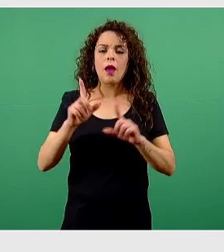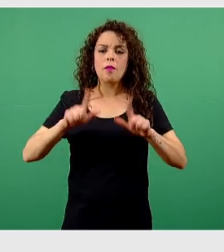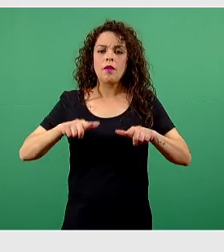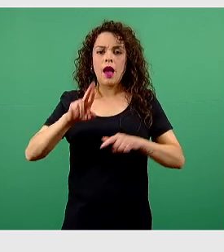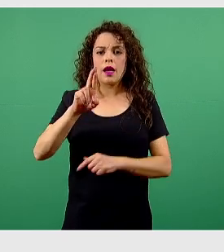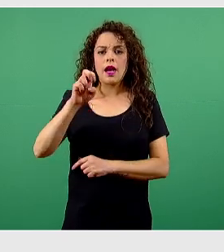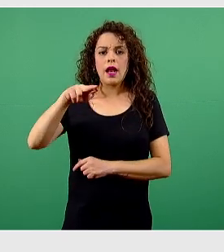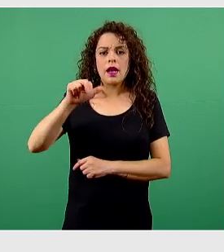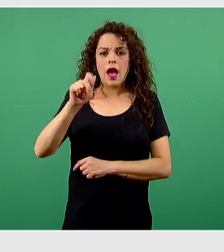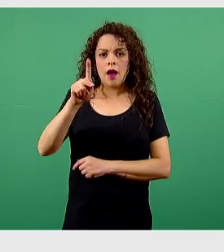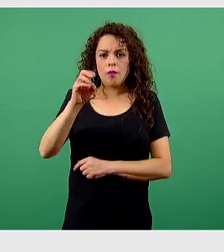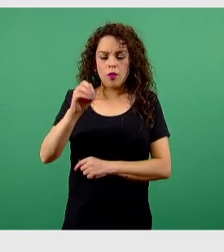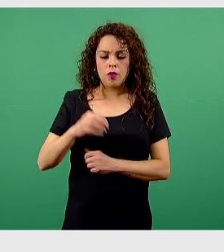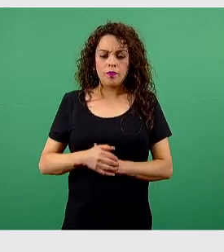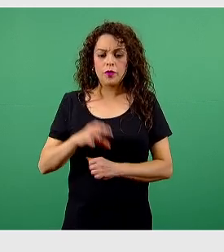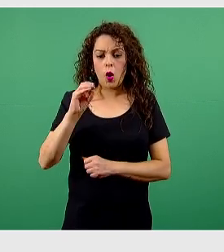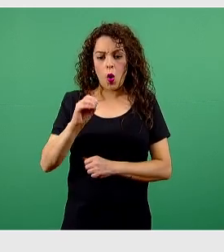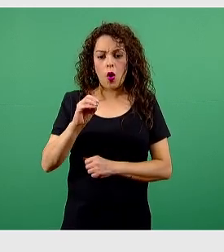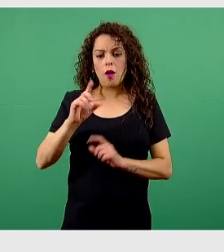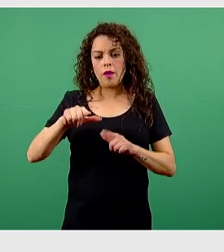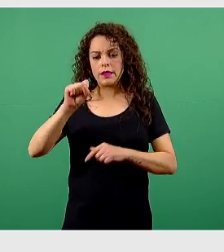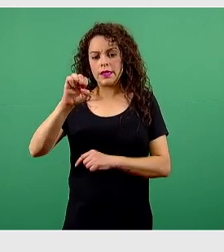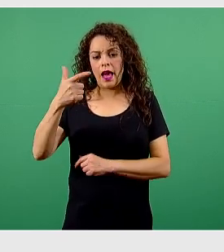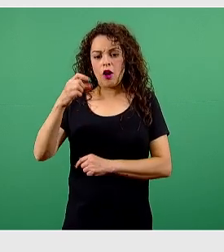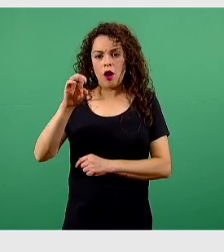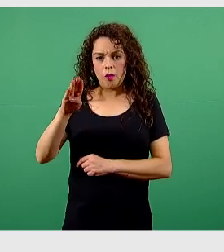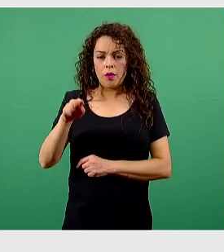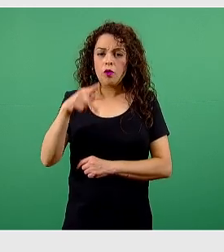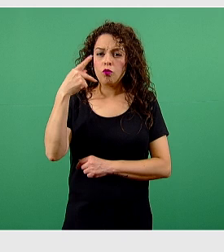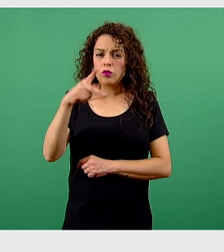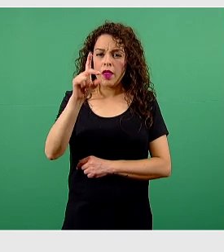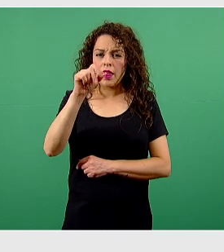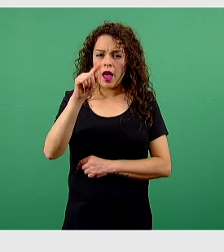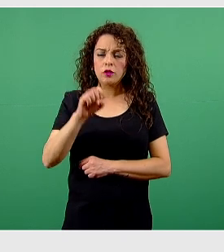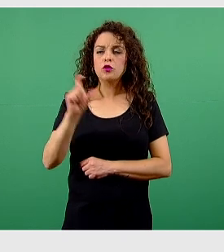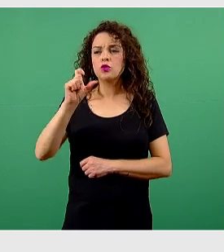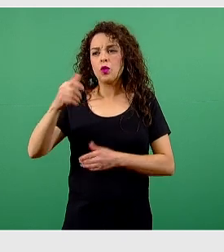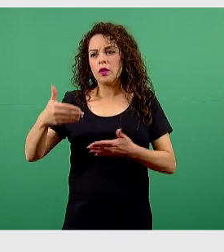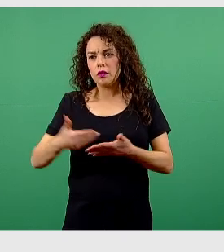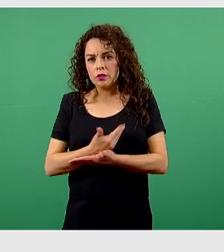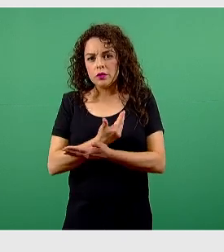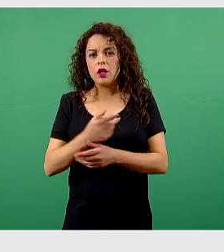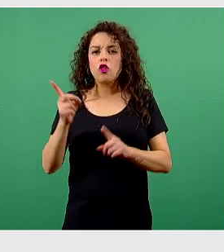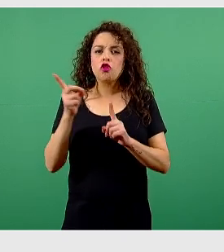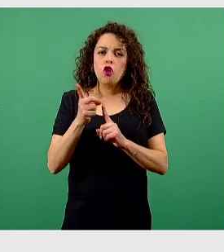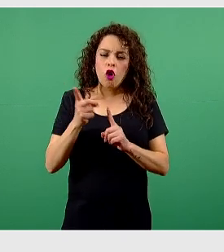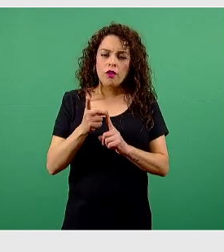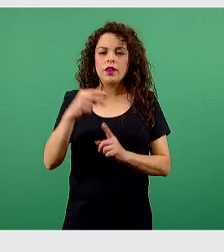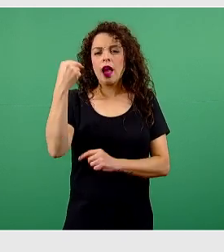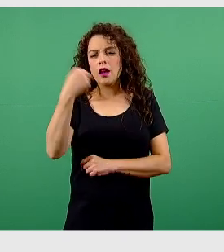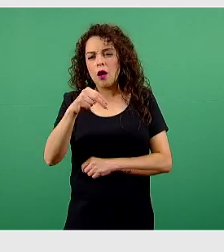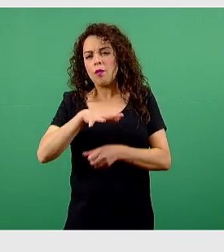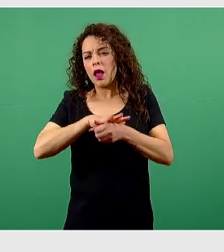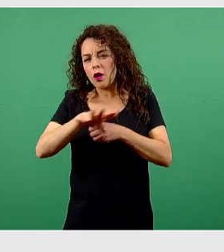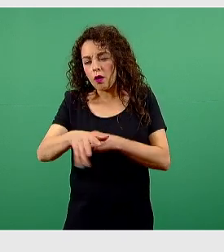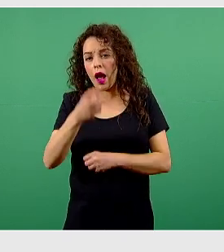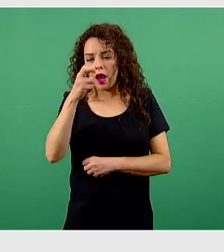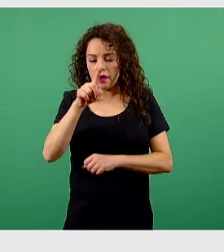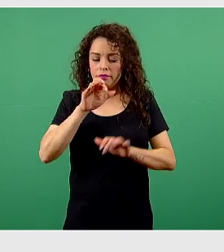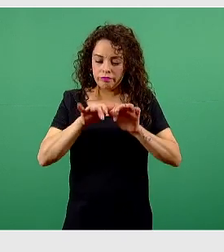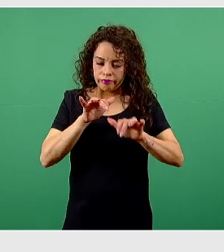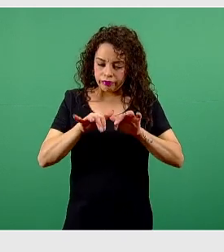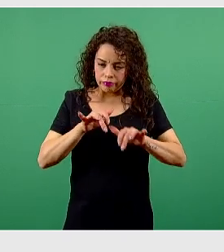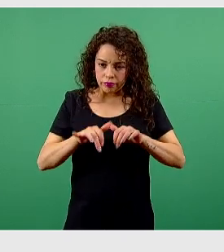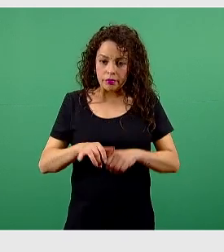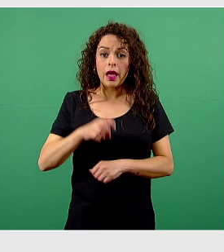Secretaría de Gobernación. Usted va a poner sus datos generales, cuándo nació, dónde nació y cómo se llama, y le va a decir cuál es